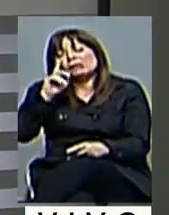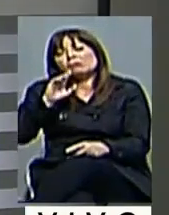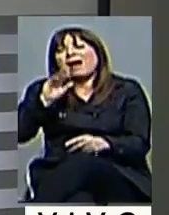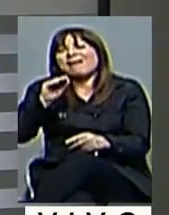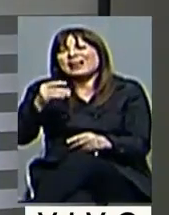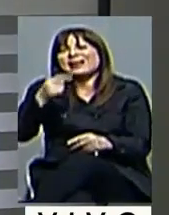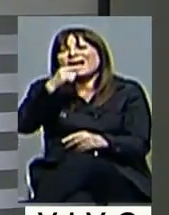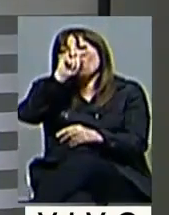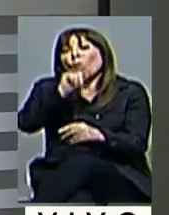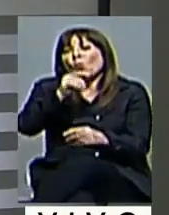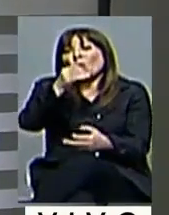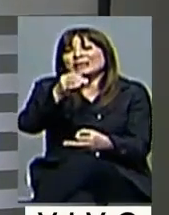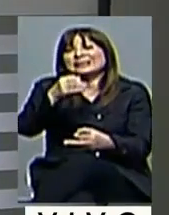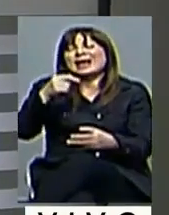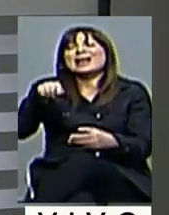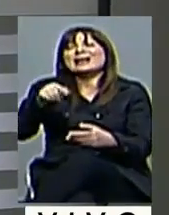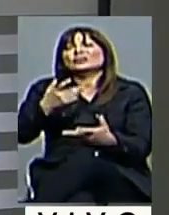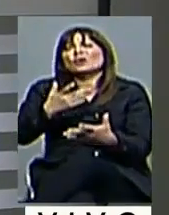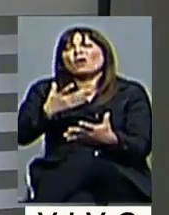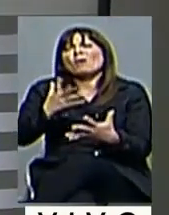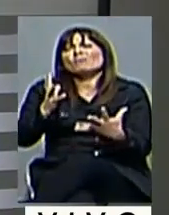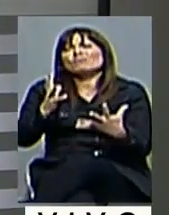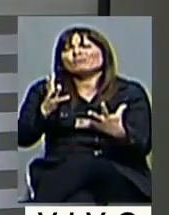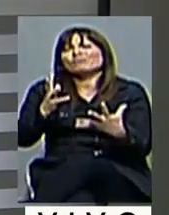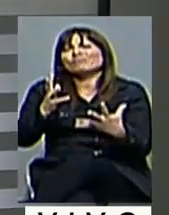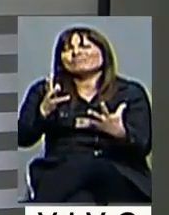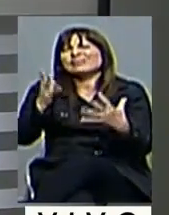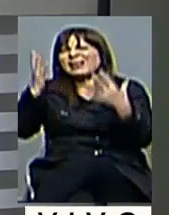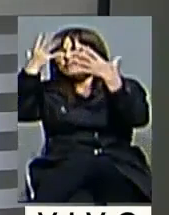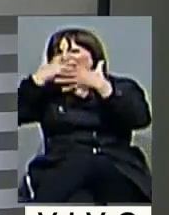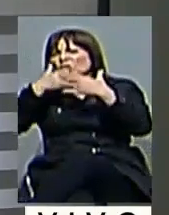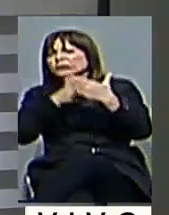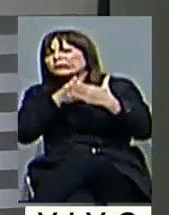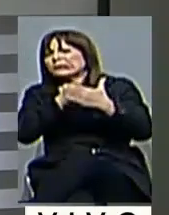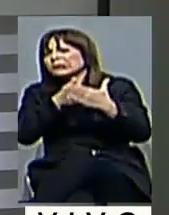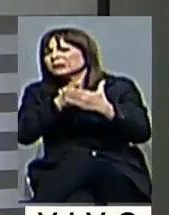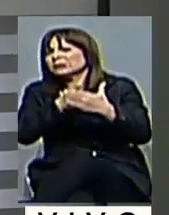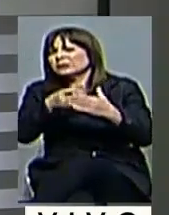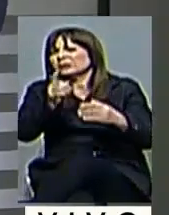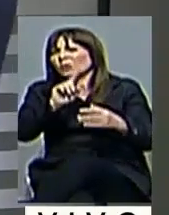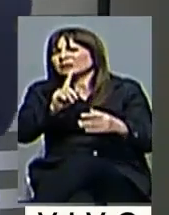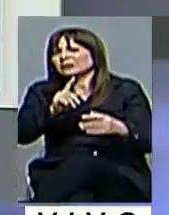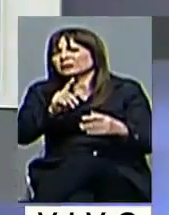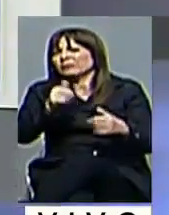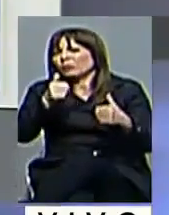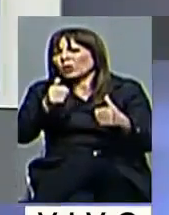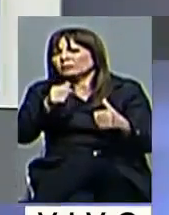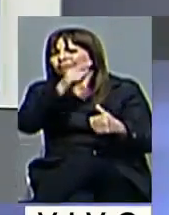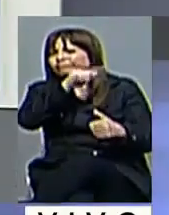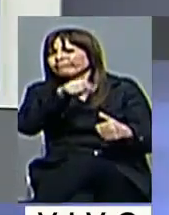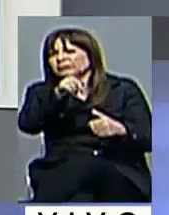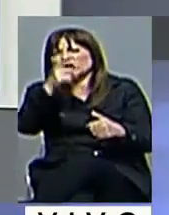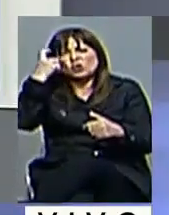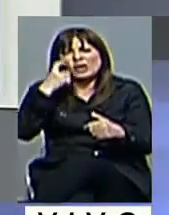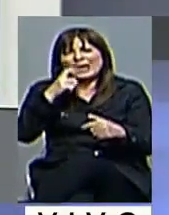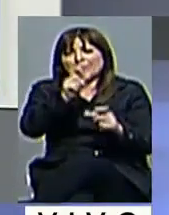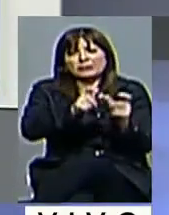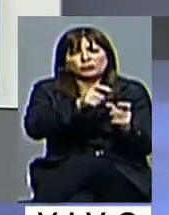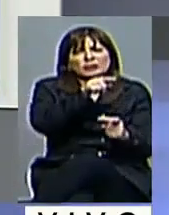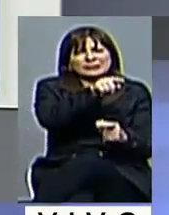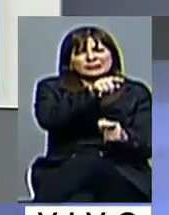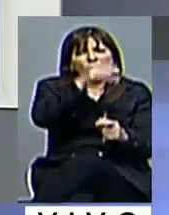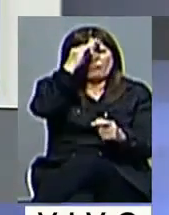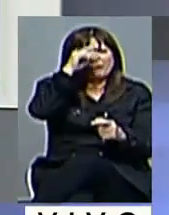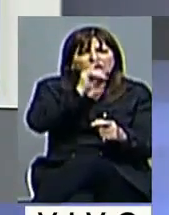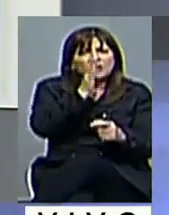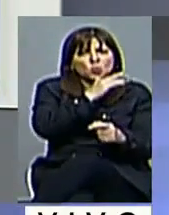encuestas y eso ya nos pone un velo hoy día, a mi juicio, que... No, por eso, por eso te digo. Pero en segundo lugar, yo creo que una cosa es